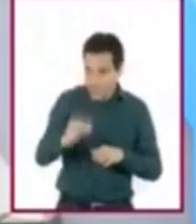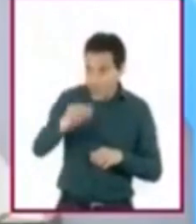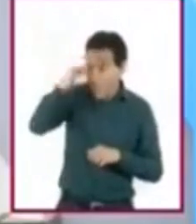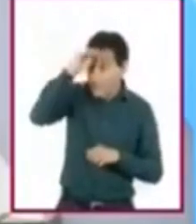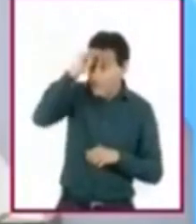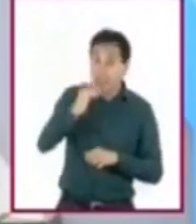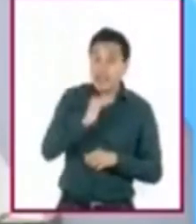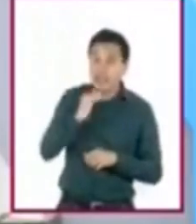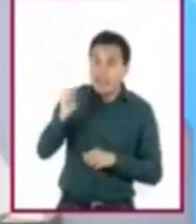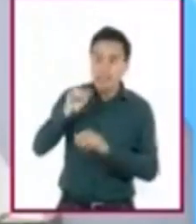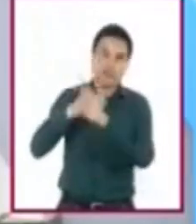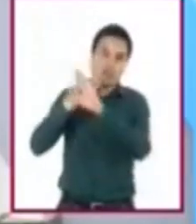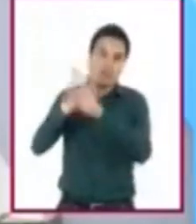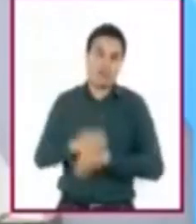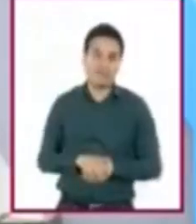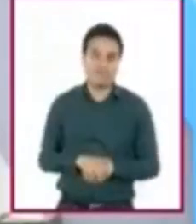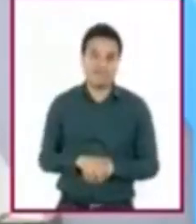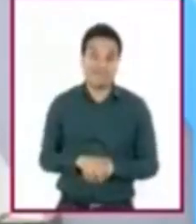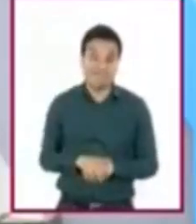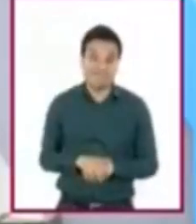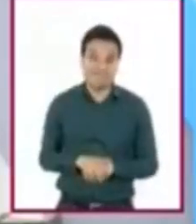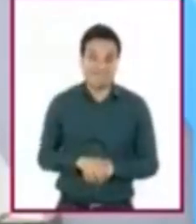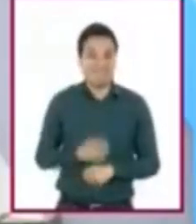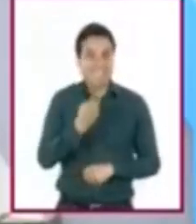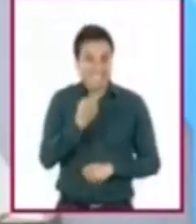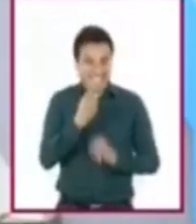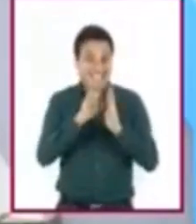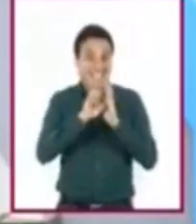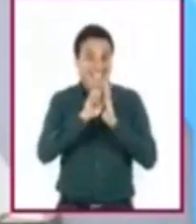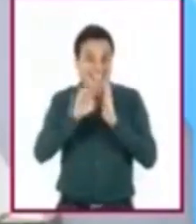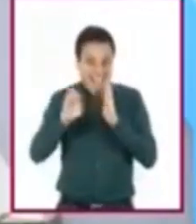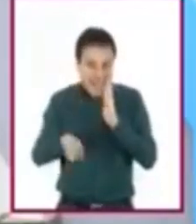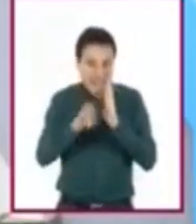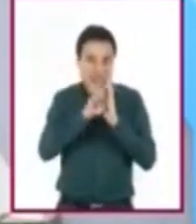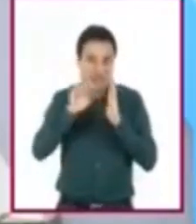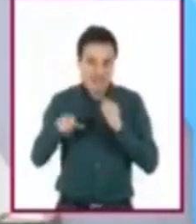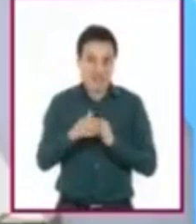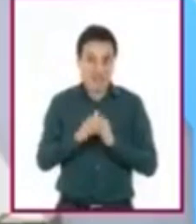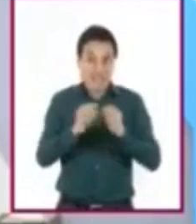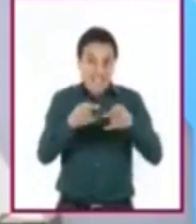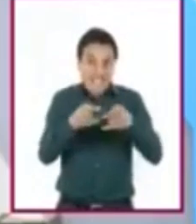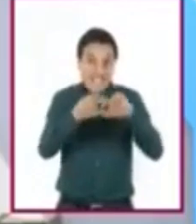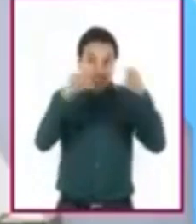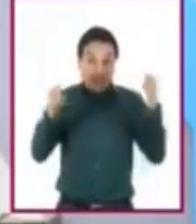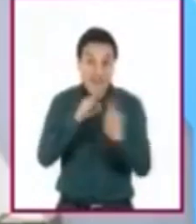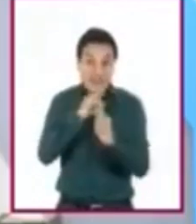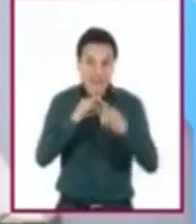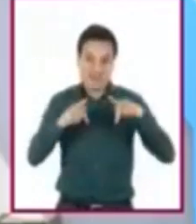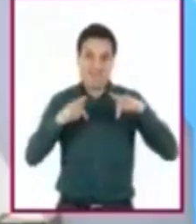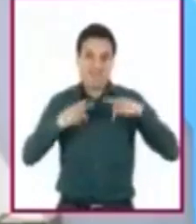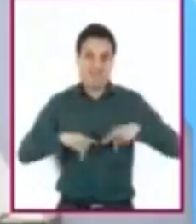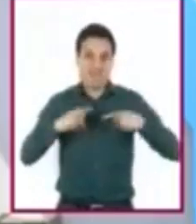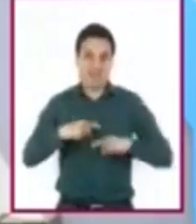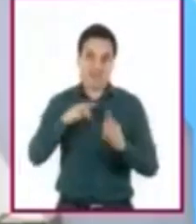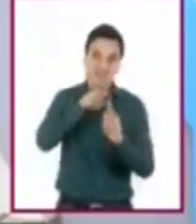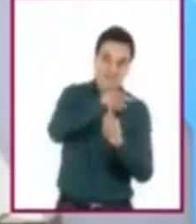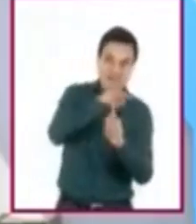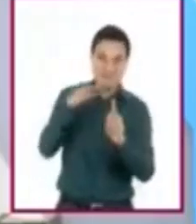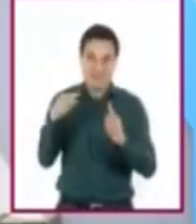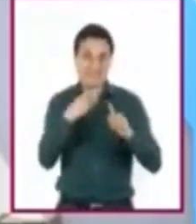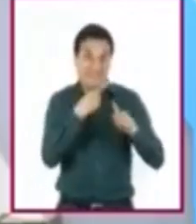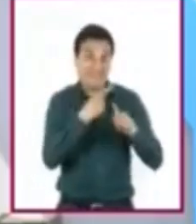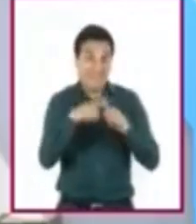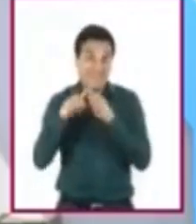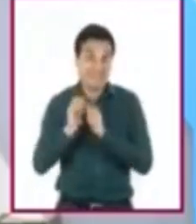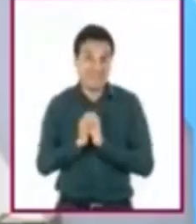los múltiples ejemplos que podemos presentar en donde hay muchas visiones de un mismo hecho. Ejemplos similares los tenemos con la historia